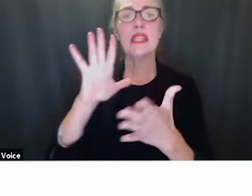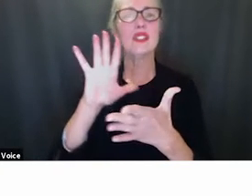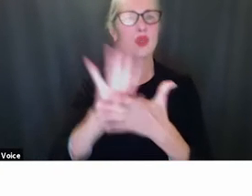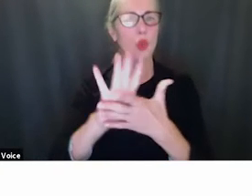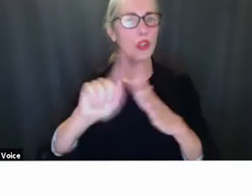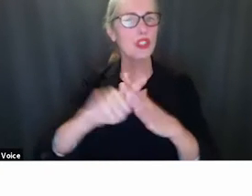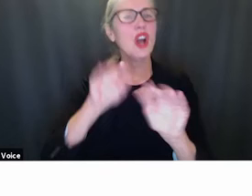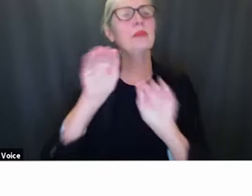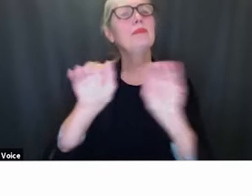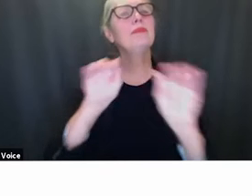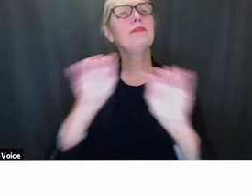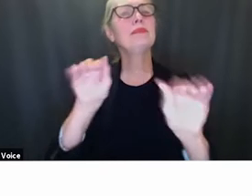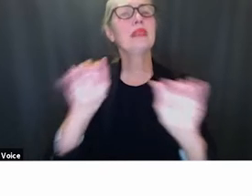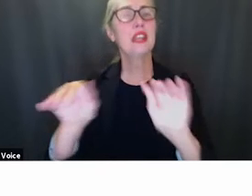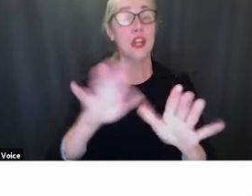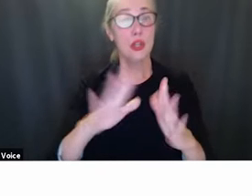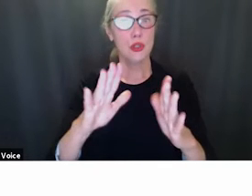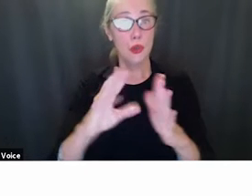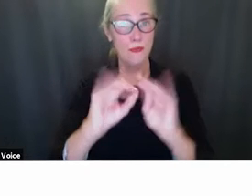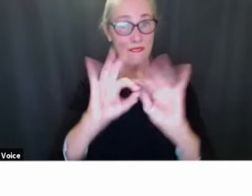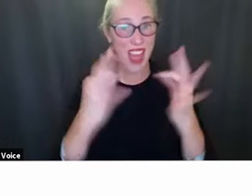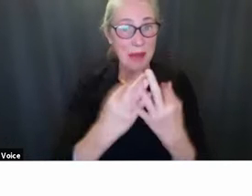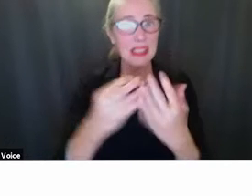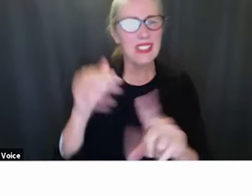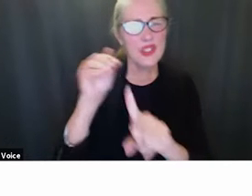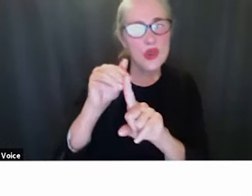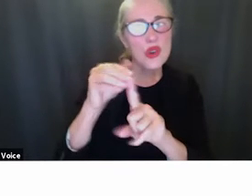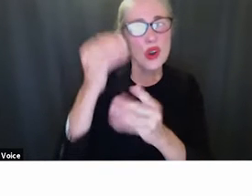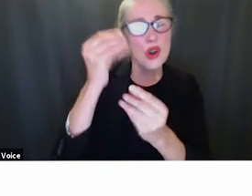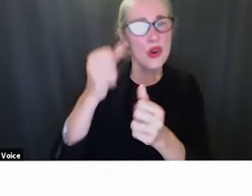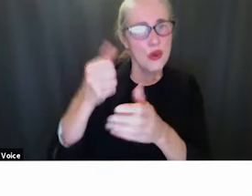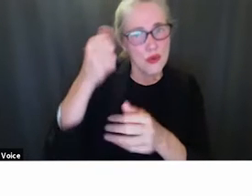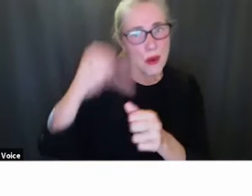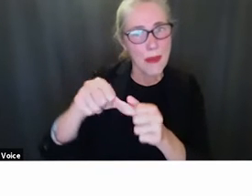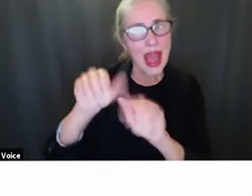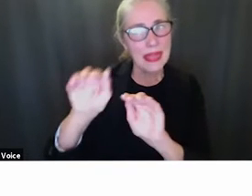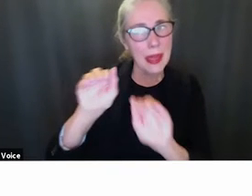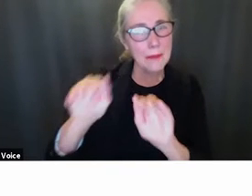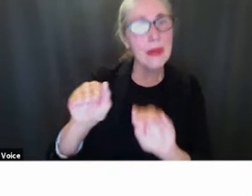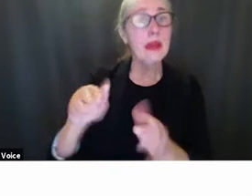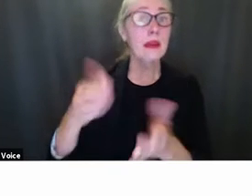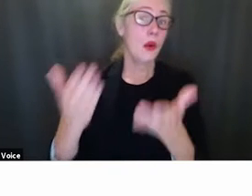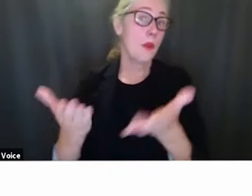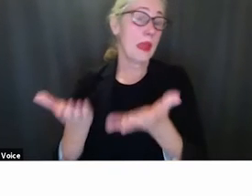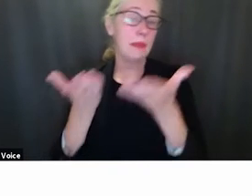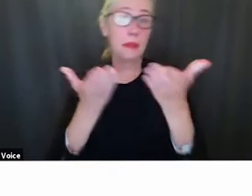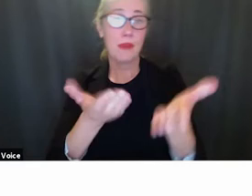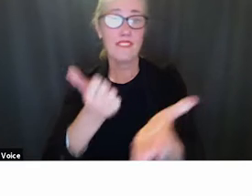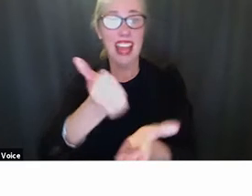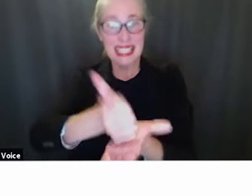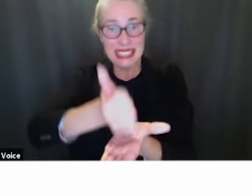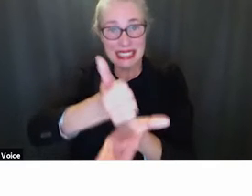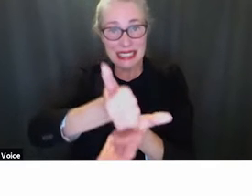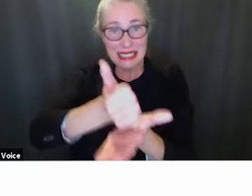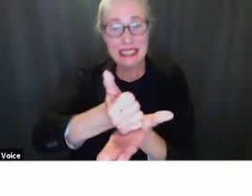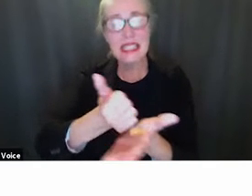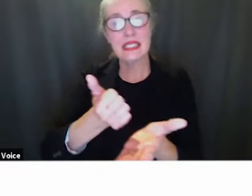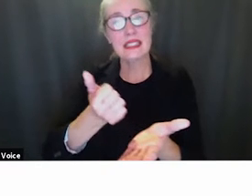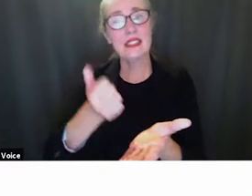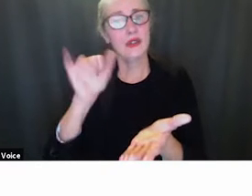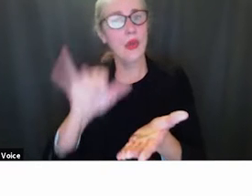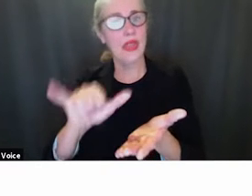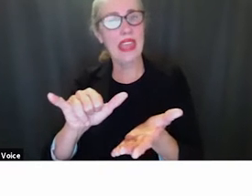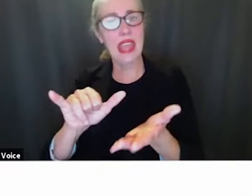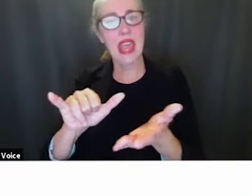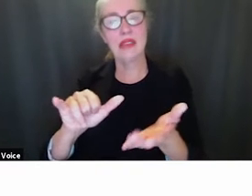comenzado a comunicarse con las familias para darles recordatorios y también para ayudarles de ser